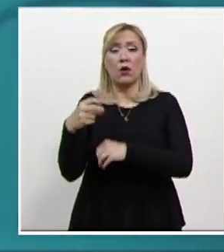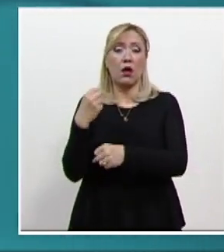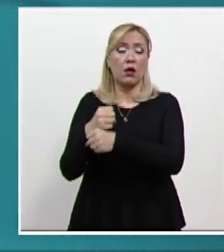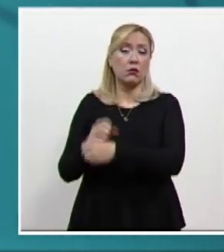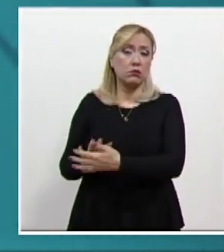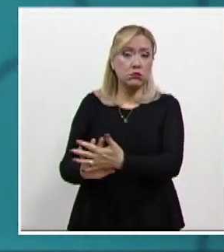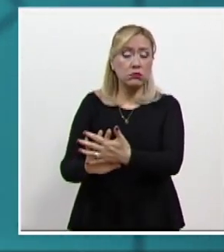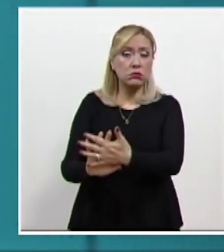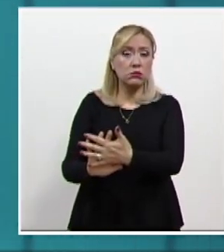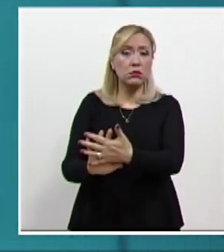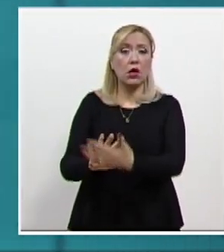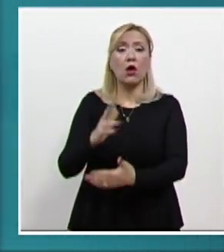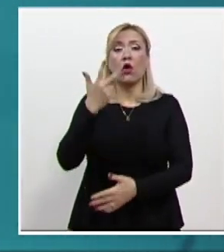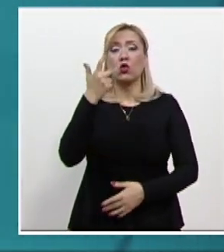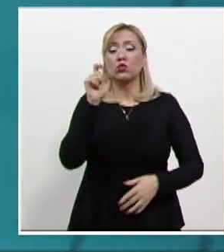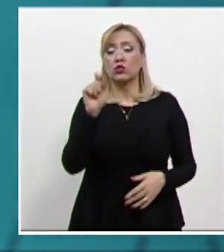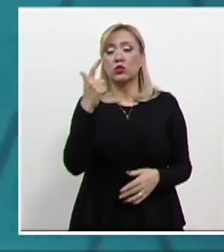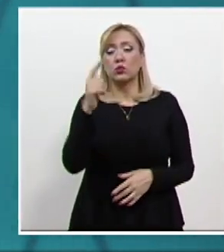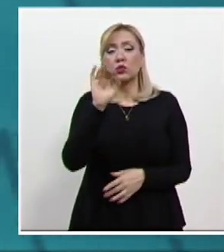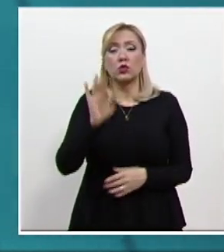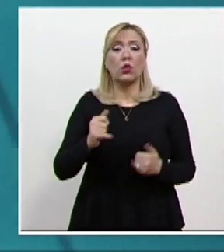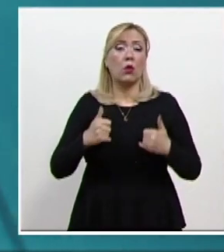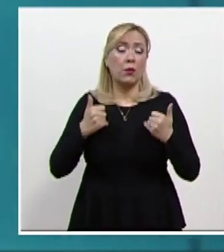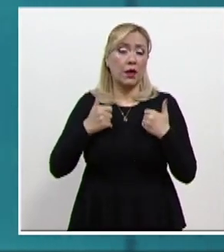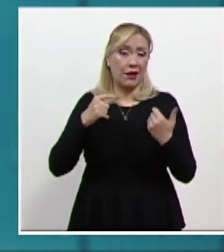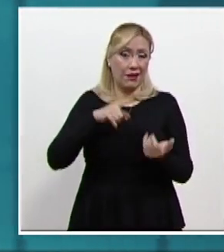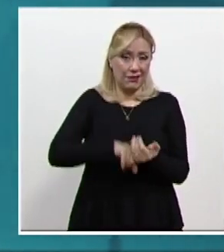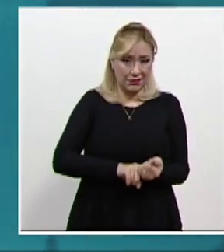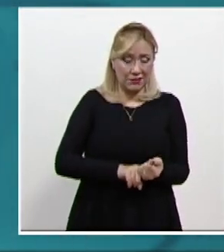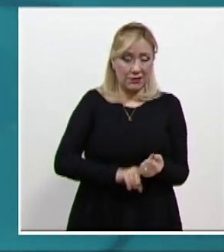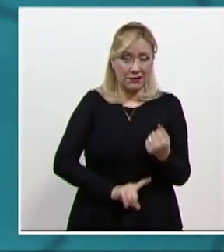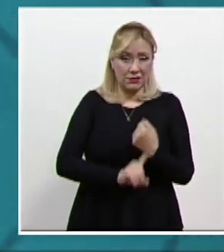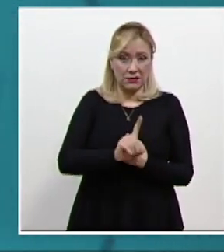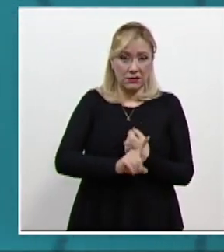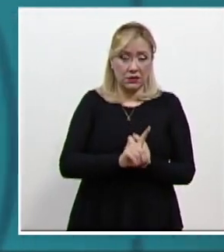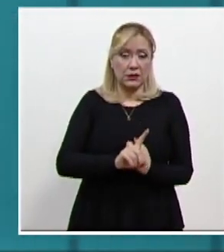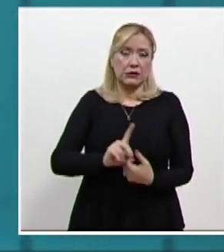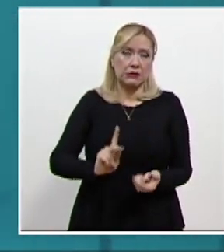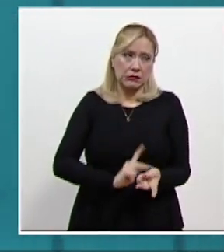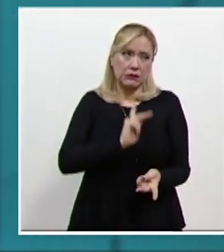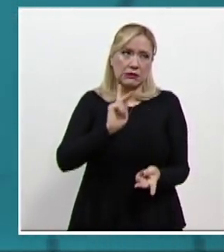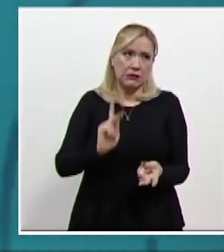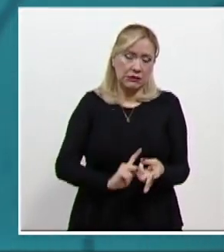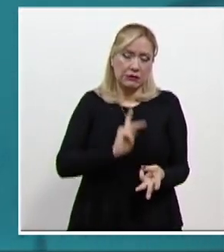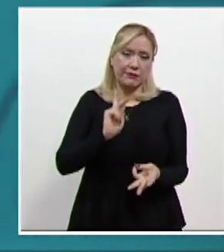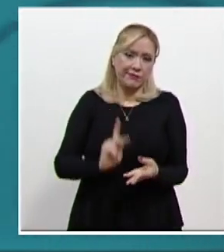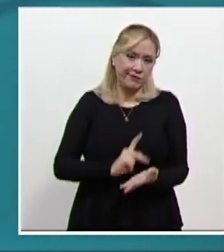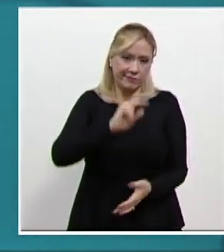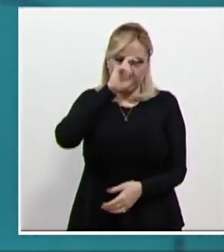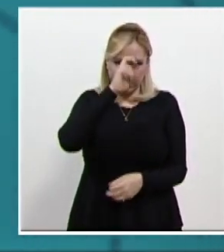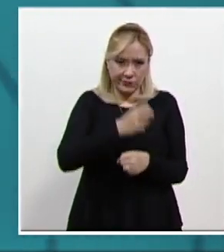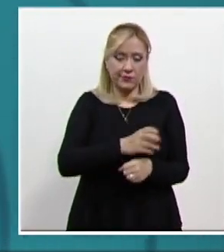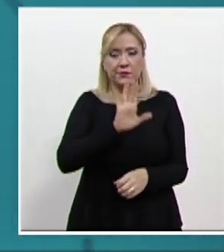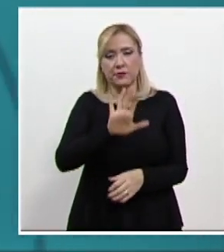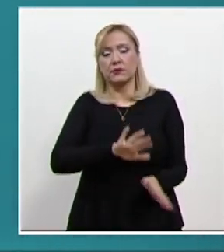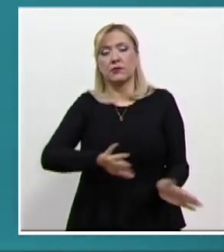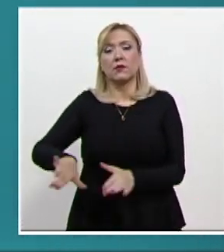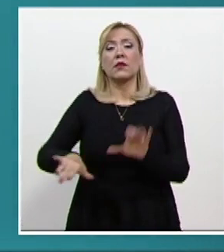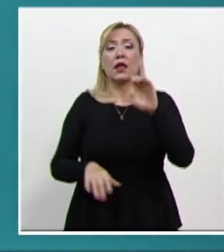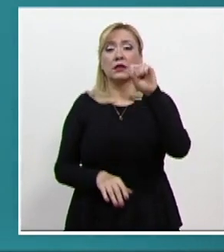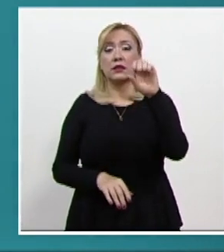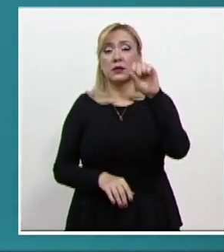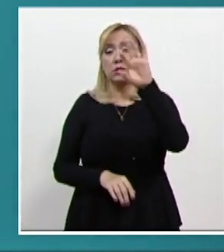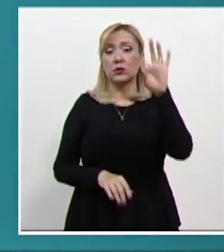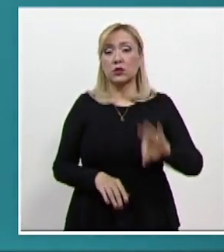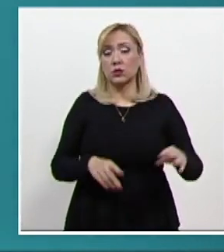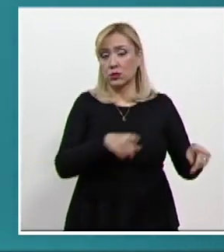el 8.7% de los jóvenes en conflicto con la ley son reincidentes. Además, el 60% denunció que sufrió